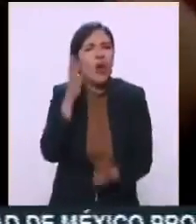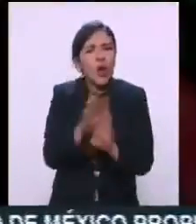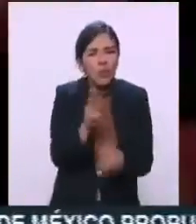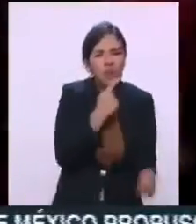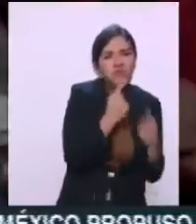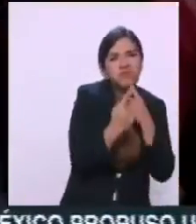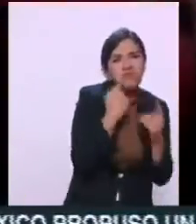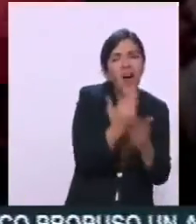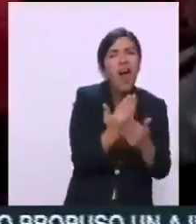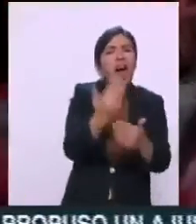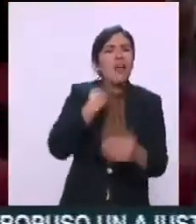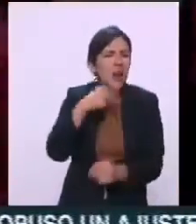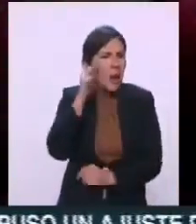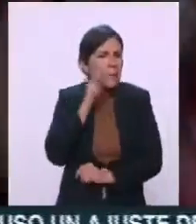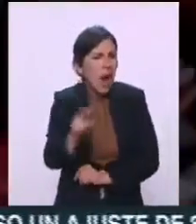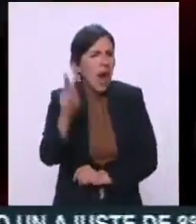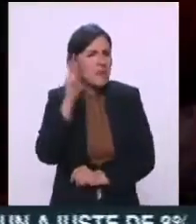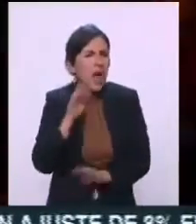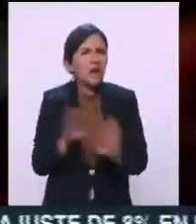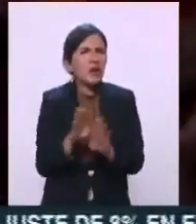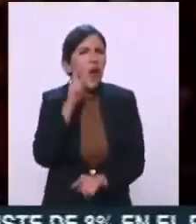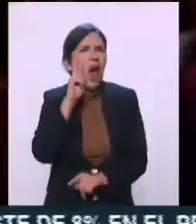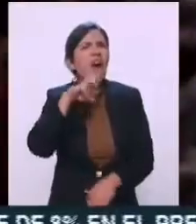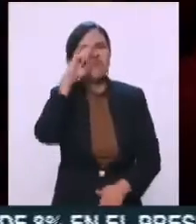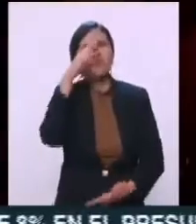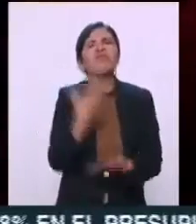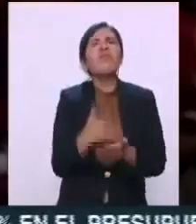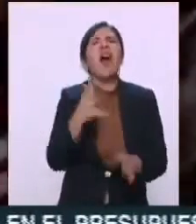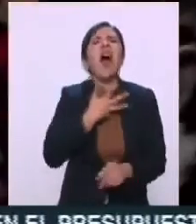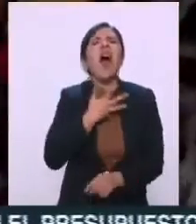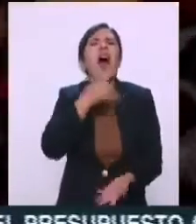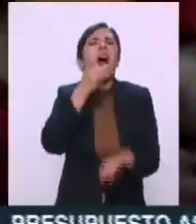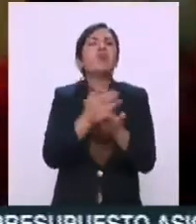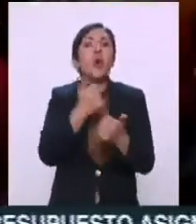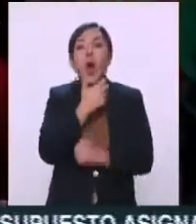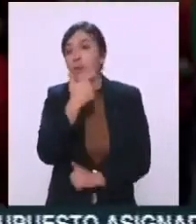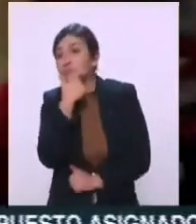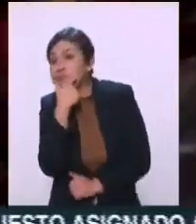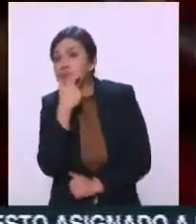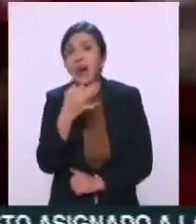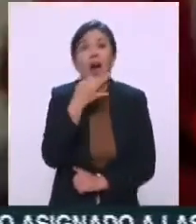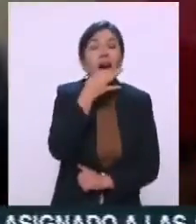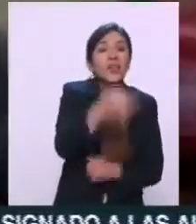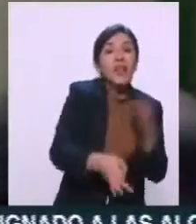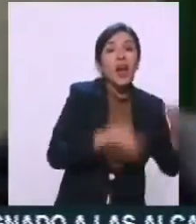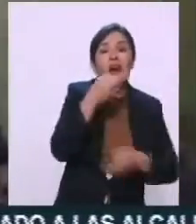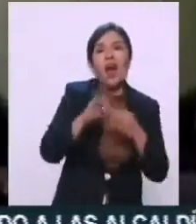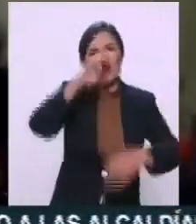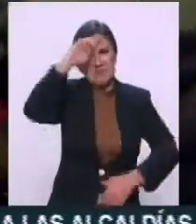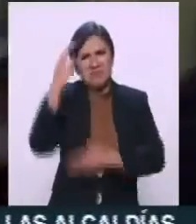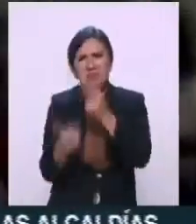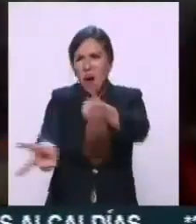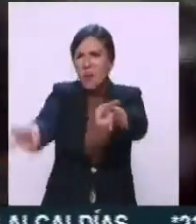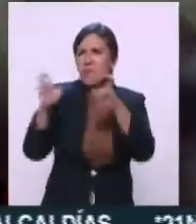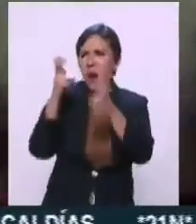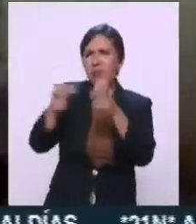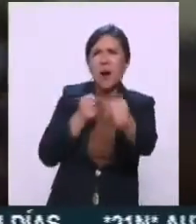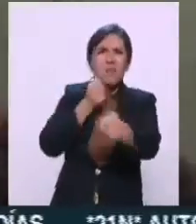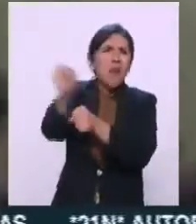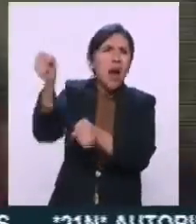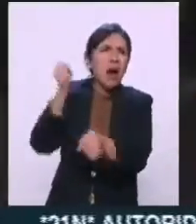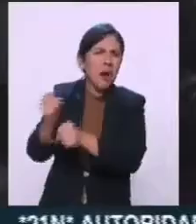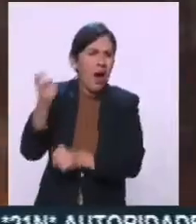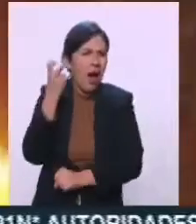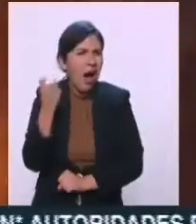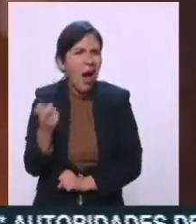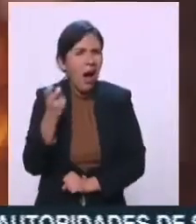organizado. Los hemos visto responder a instrucciones que se dan por radio. Irrumpen con violencia, destrozan, roban, usan